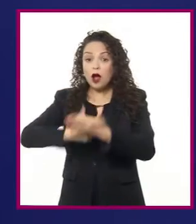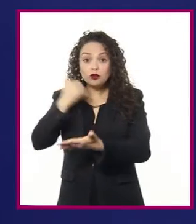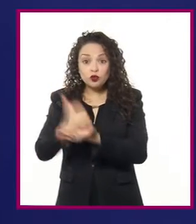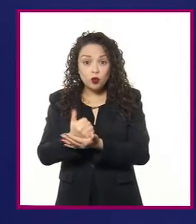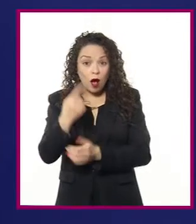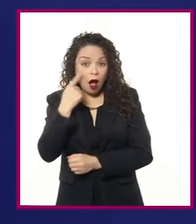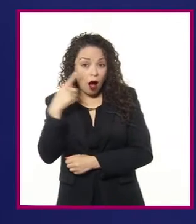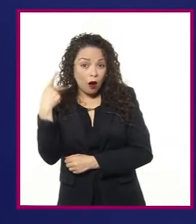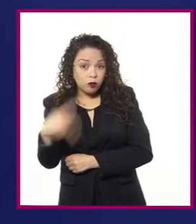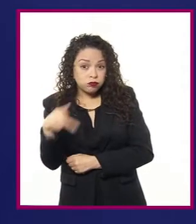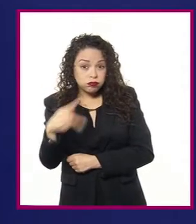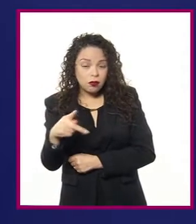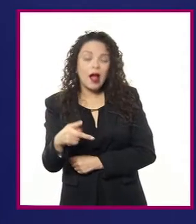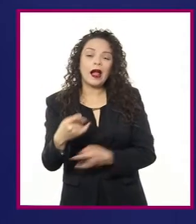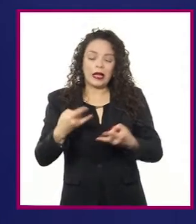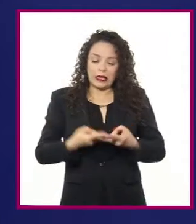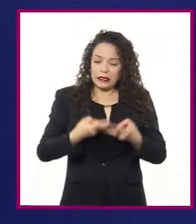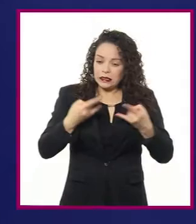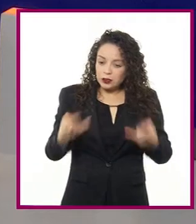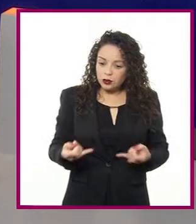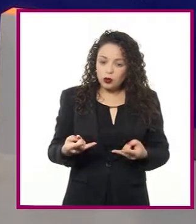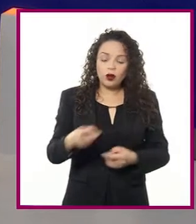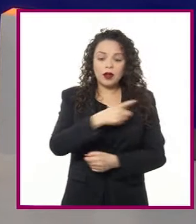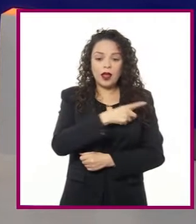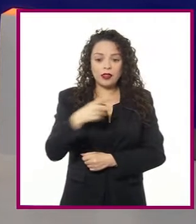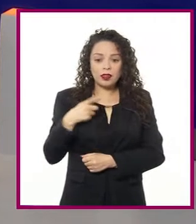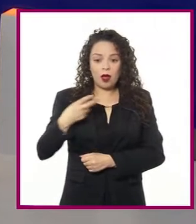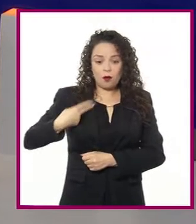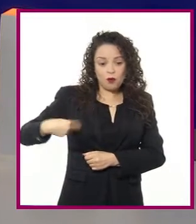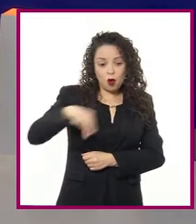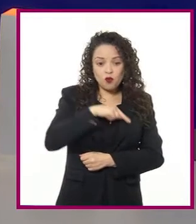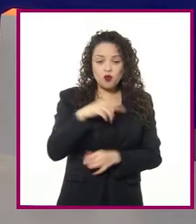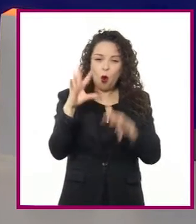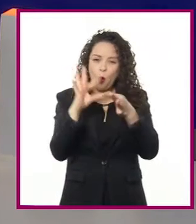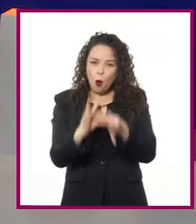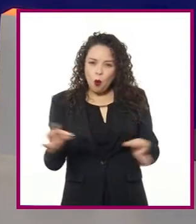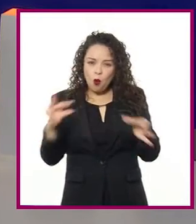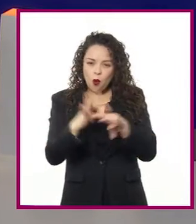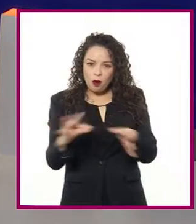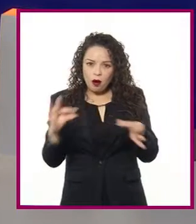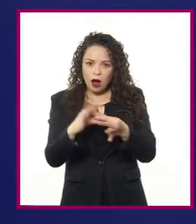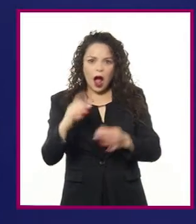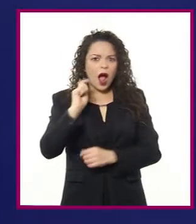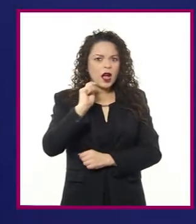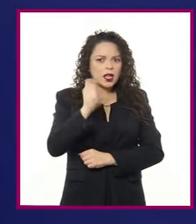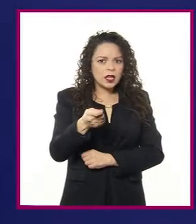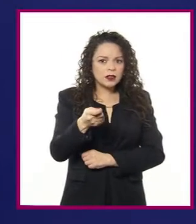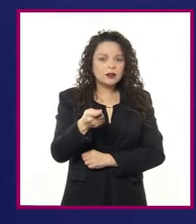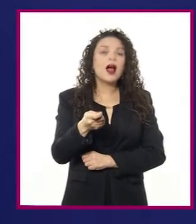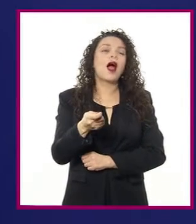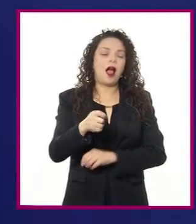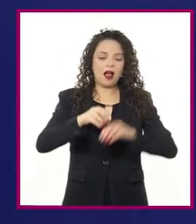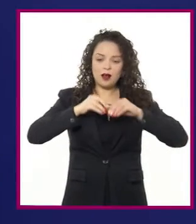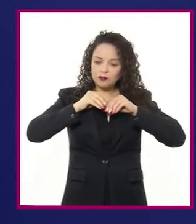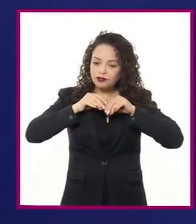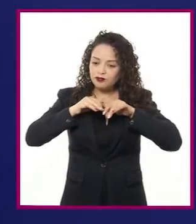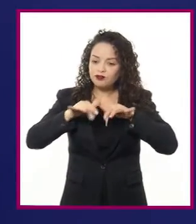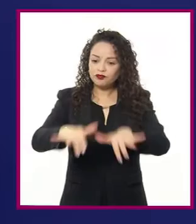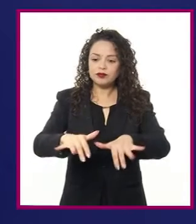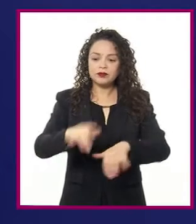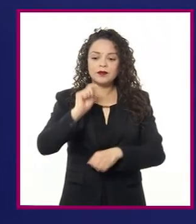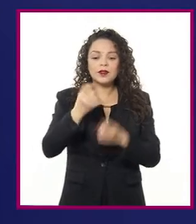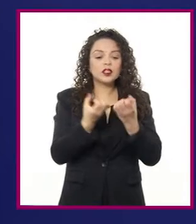el tipo de historieta a la cual debemos ajustar nuestra narración es la que tiene como función difundir campañas